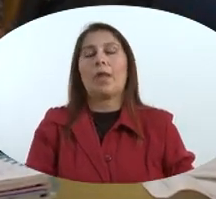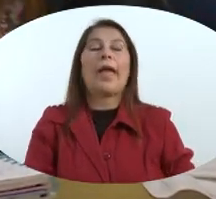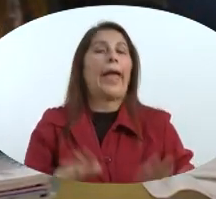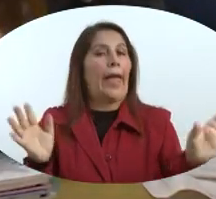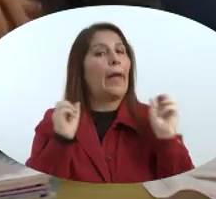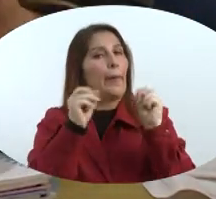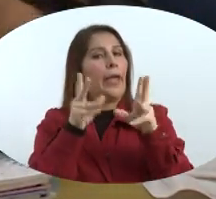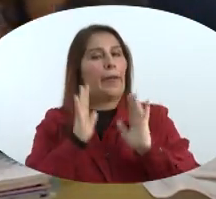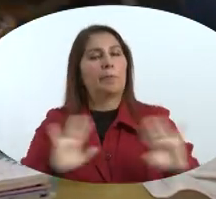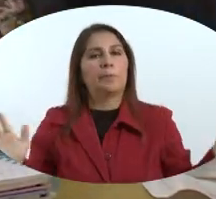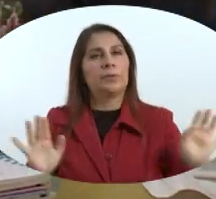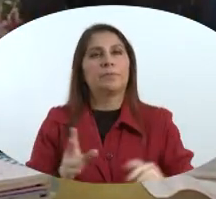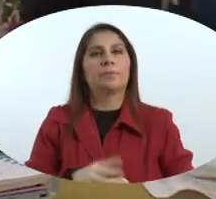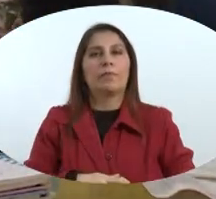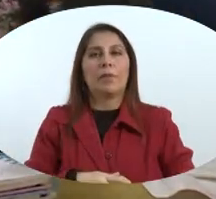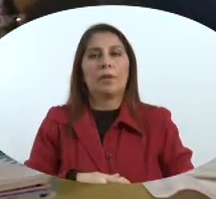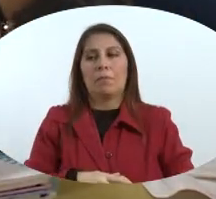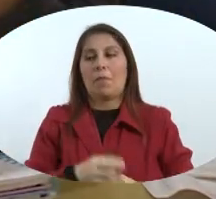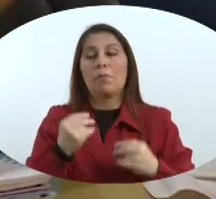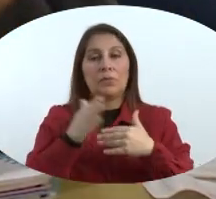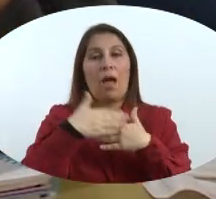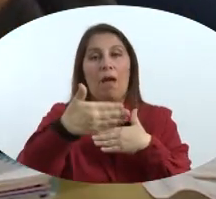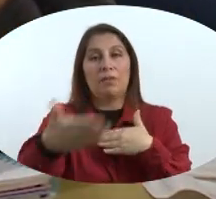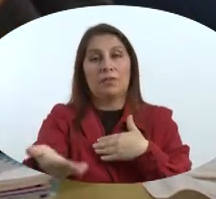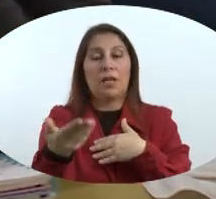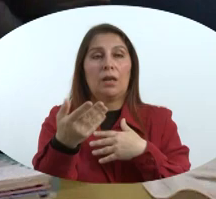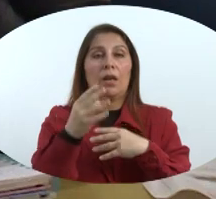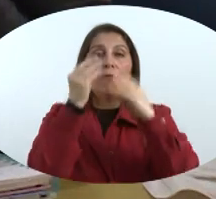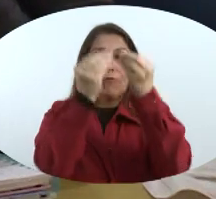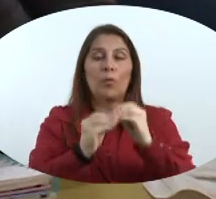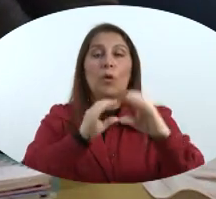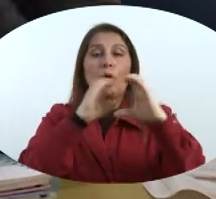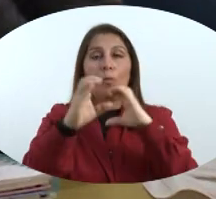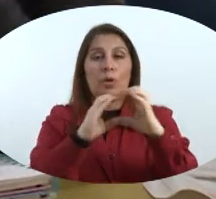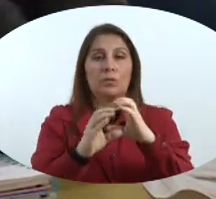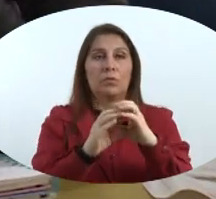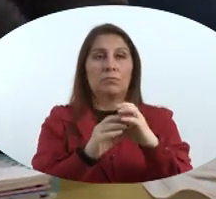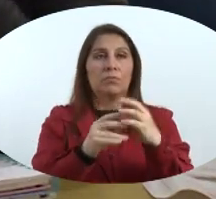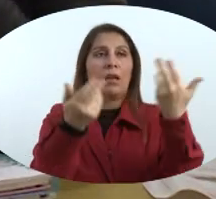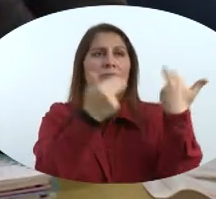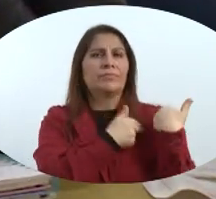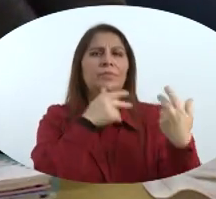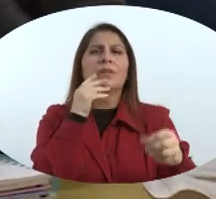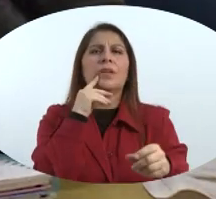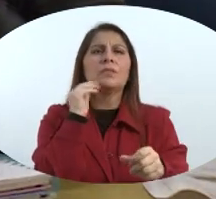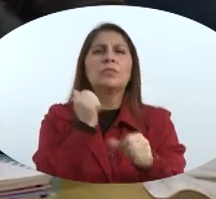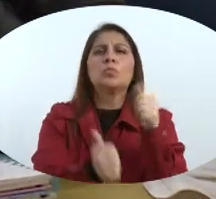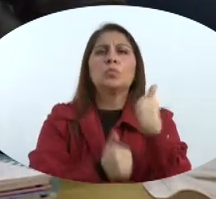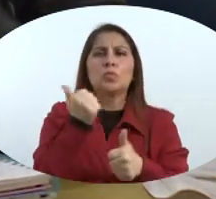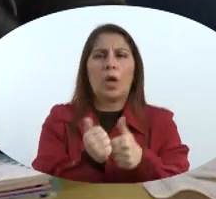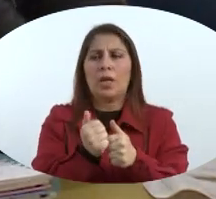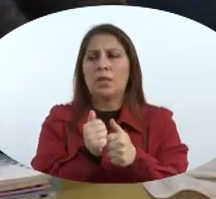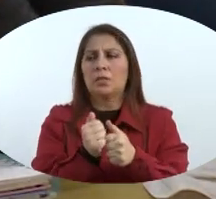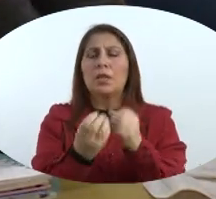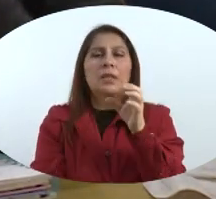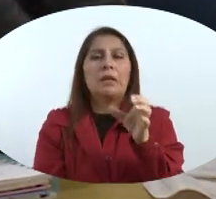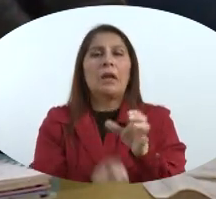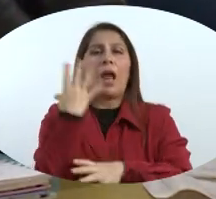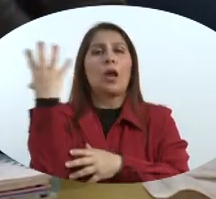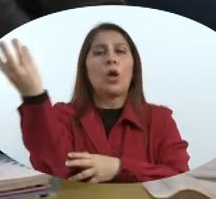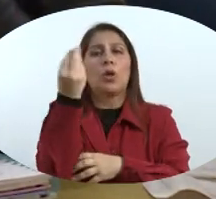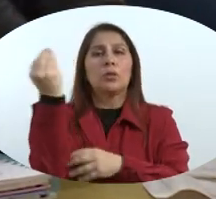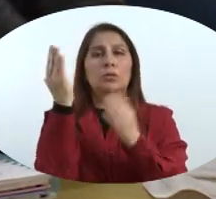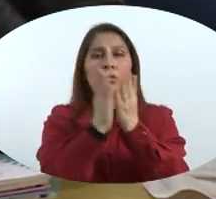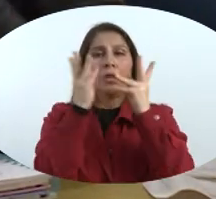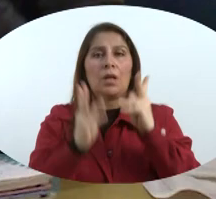los que vamos a avanzar un poquito también en esto de los canales de comunicación y aquí la tarea debe ser conformar los consejos estudiantiles